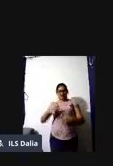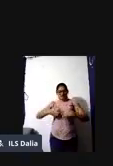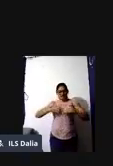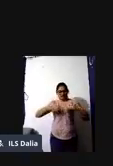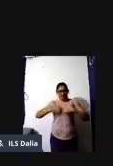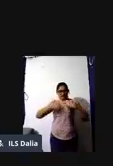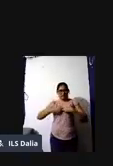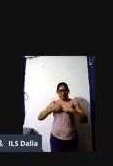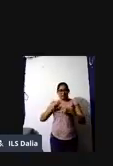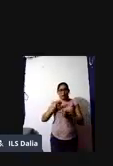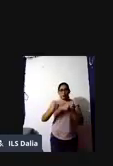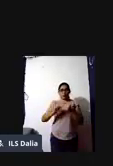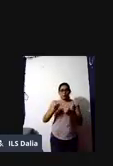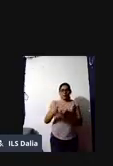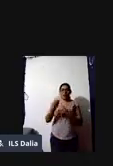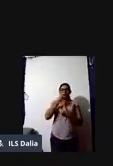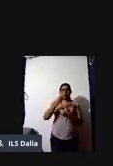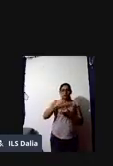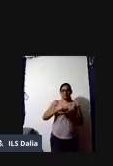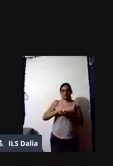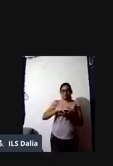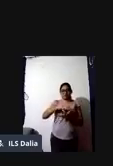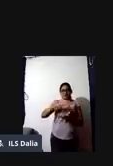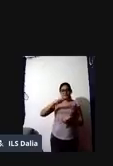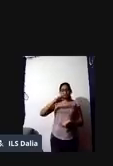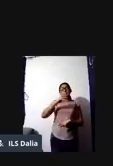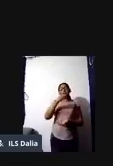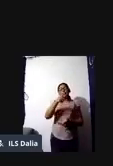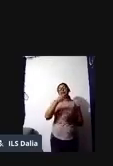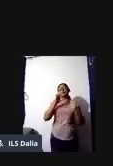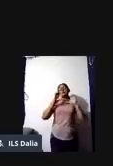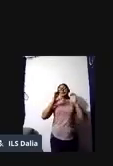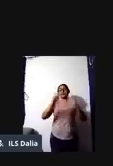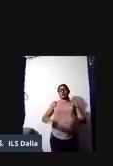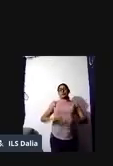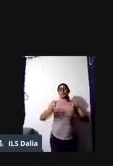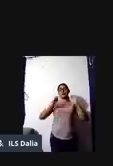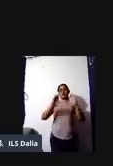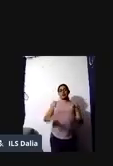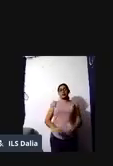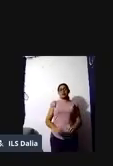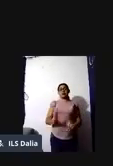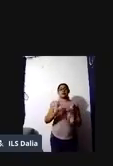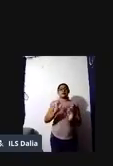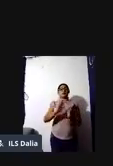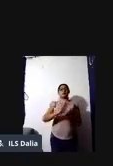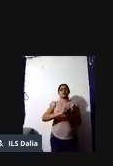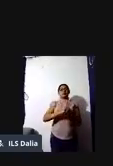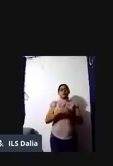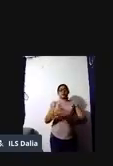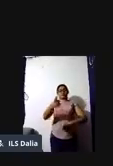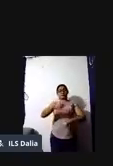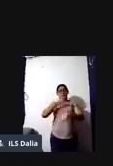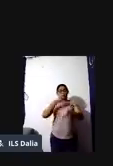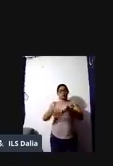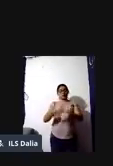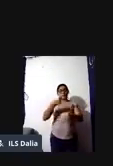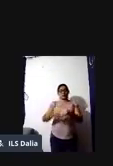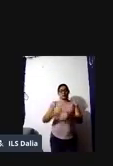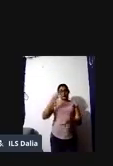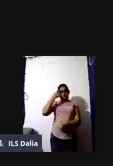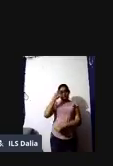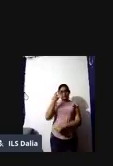no volverte neurótica o neurótico. Cuando ya sea una enfermedad, insisto, mental,